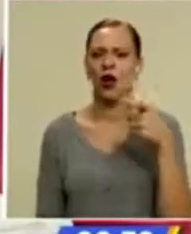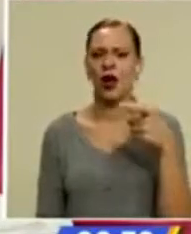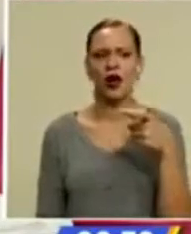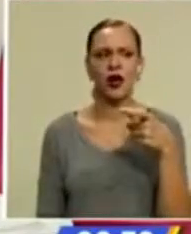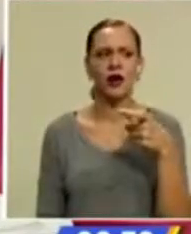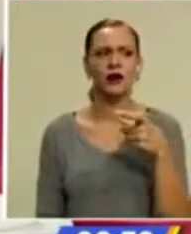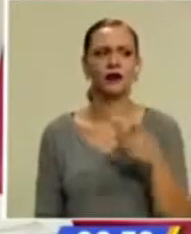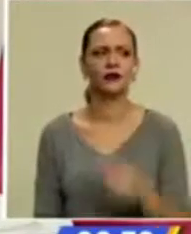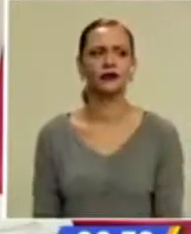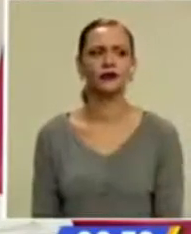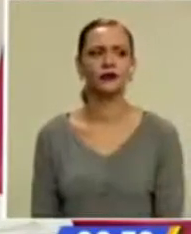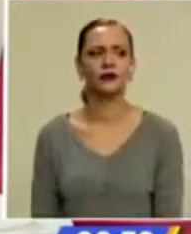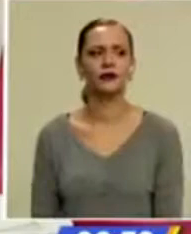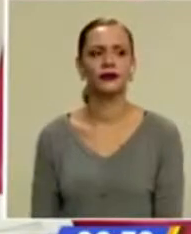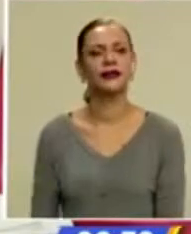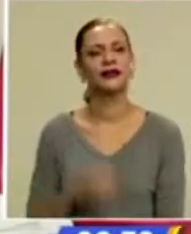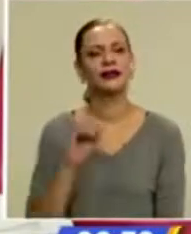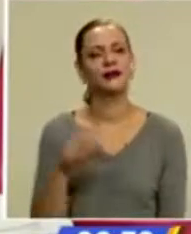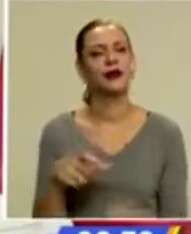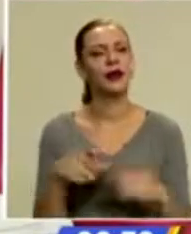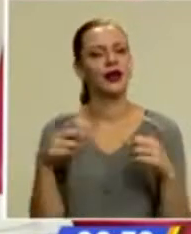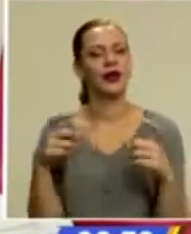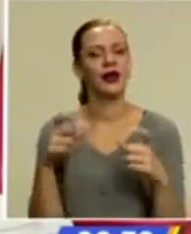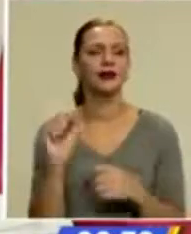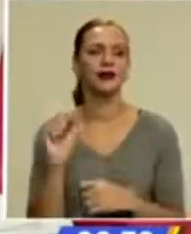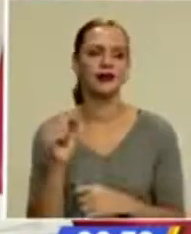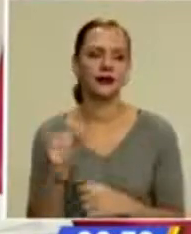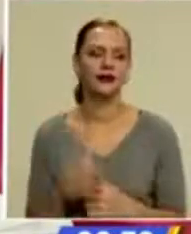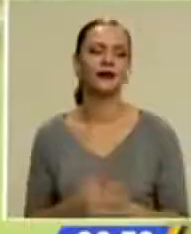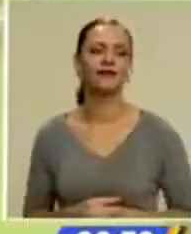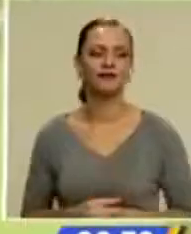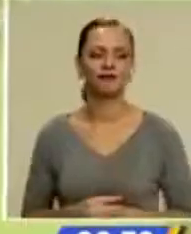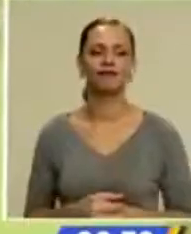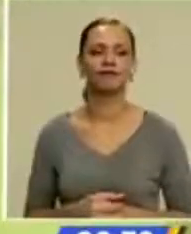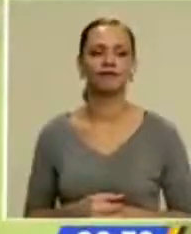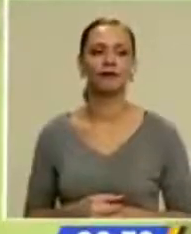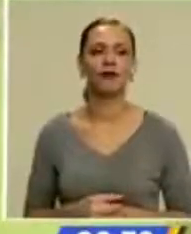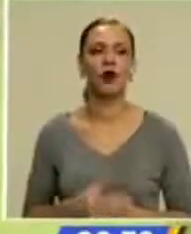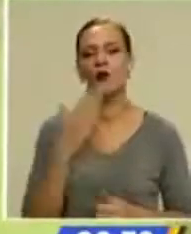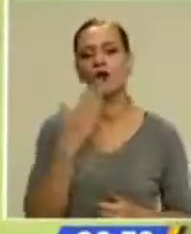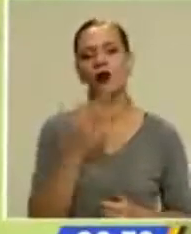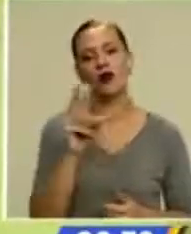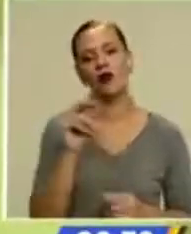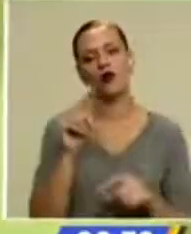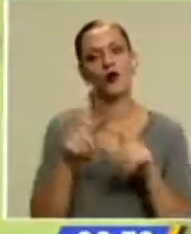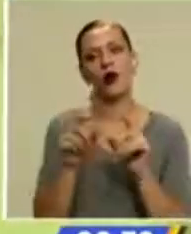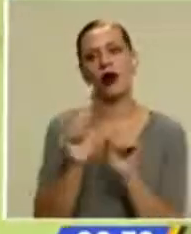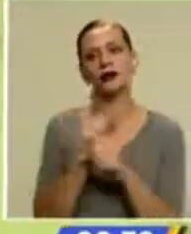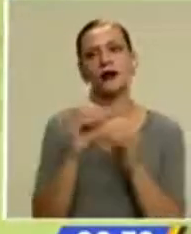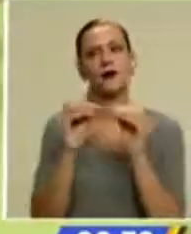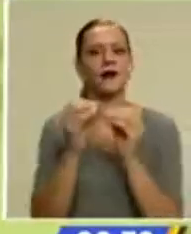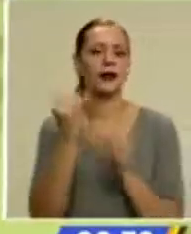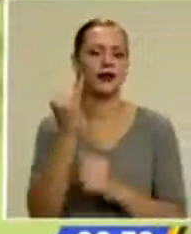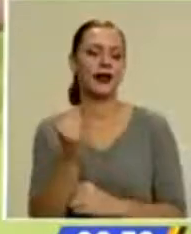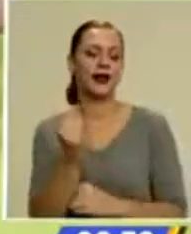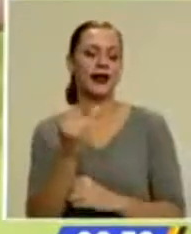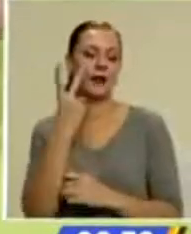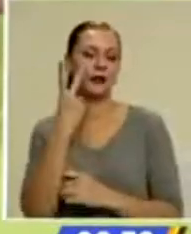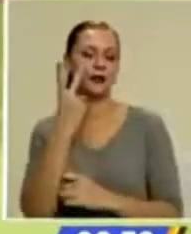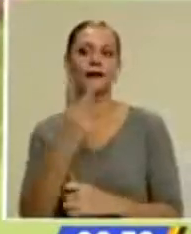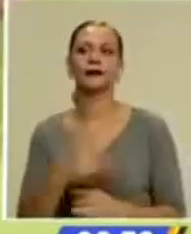grandes. Sí, están más. Sí, está más grande. Bueno, y es que no, ya no se puede hacer más delgadita. Vamos a